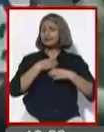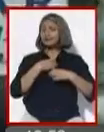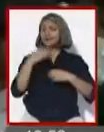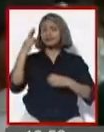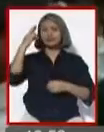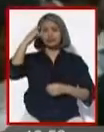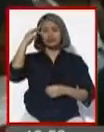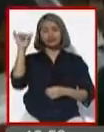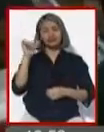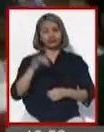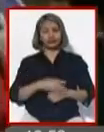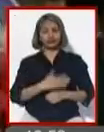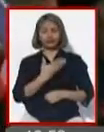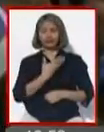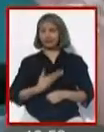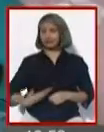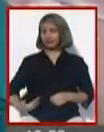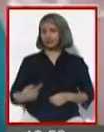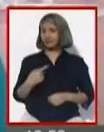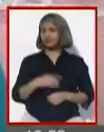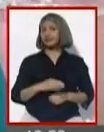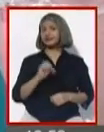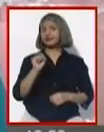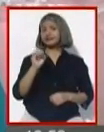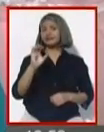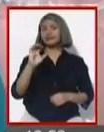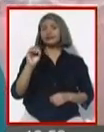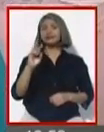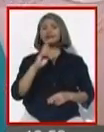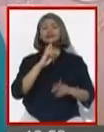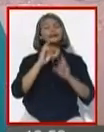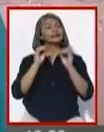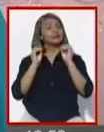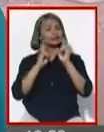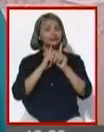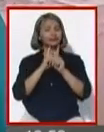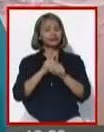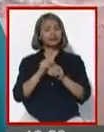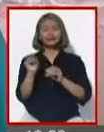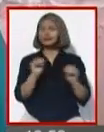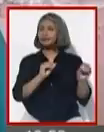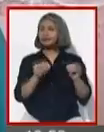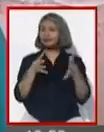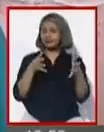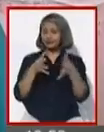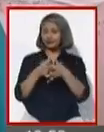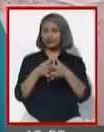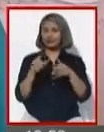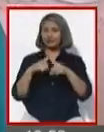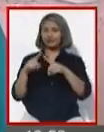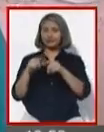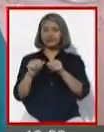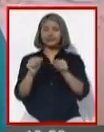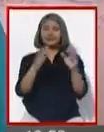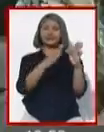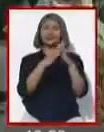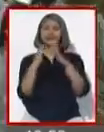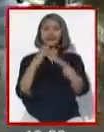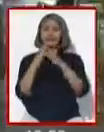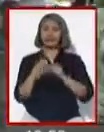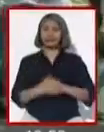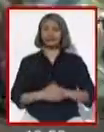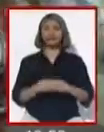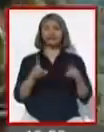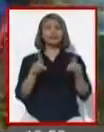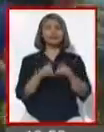el mismo motivo. Nuestro presidente Óscar Urizar a nivel nacional ha instruido ya la movilización con los bloqueos en diferentes ciudades.